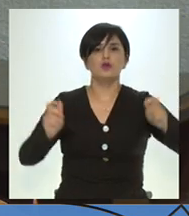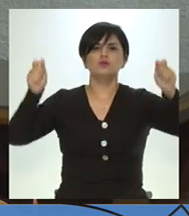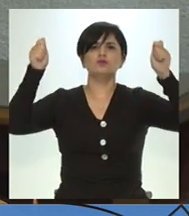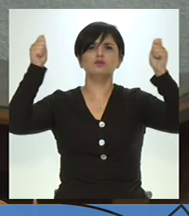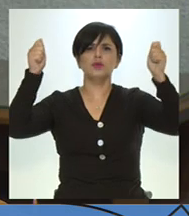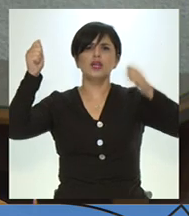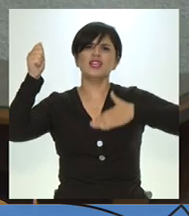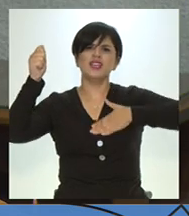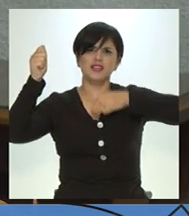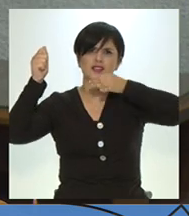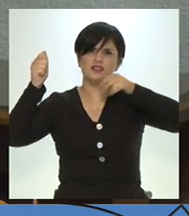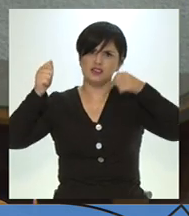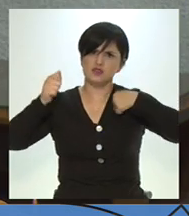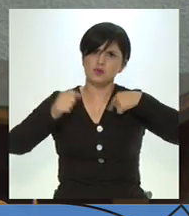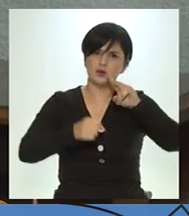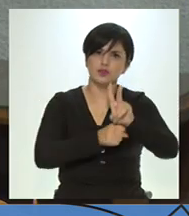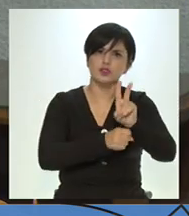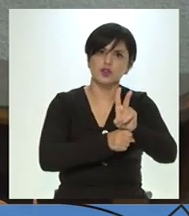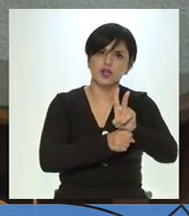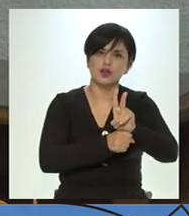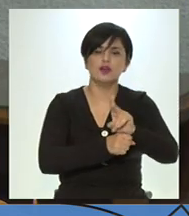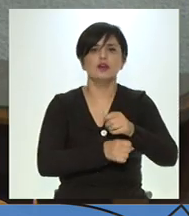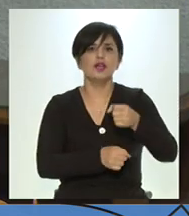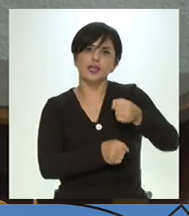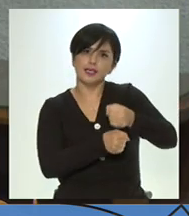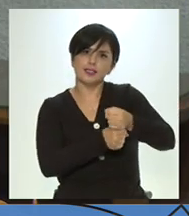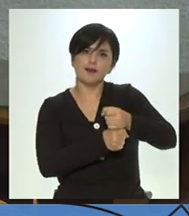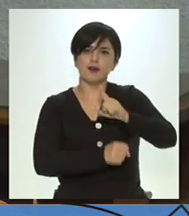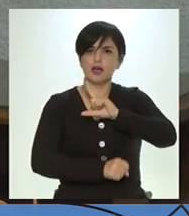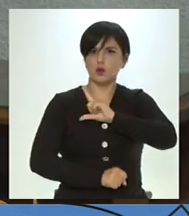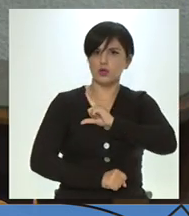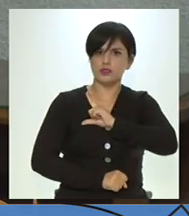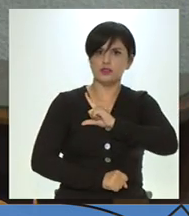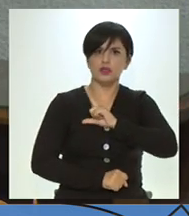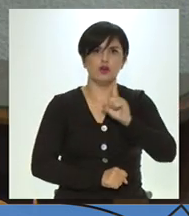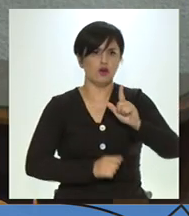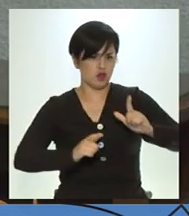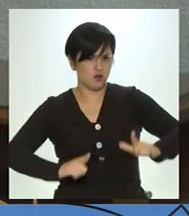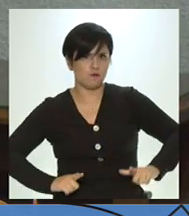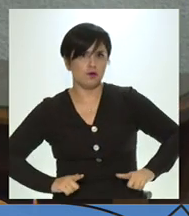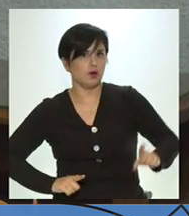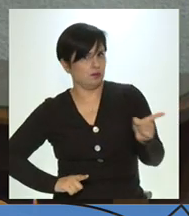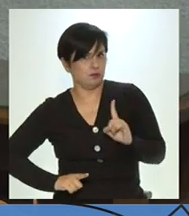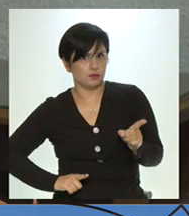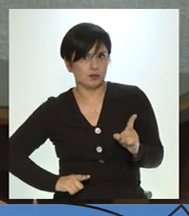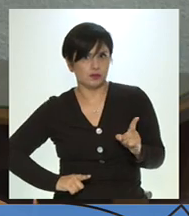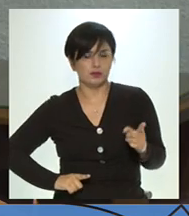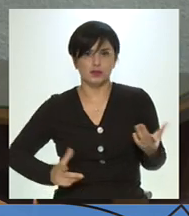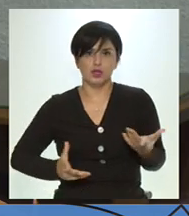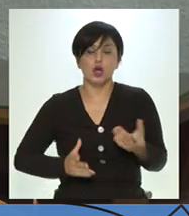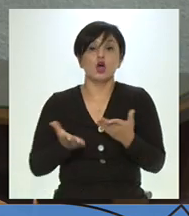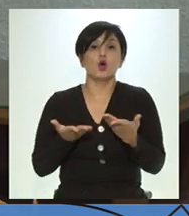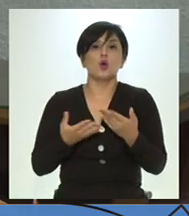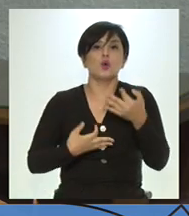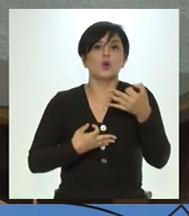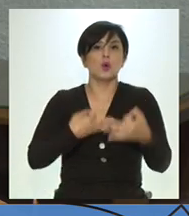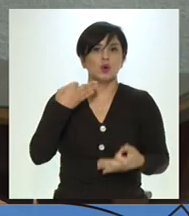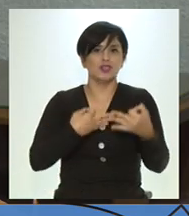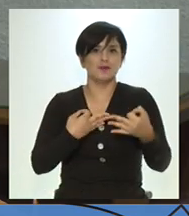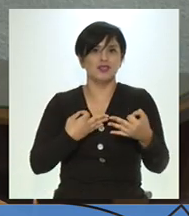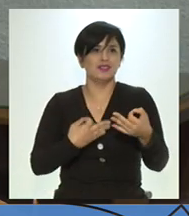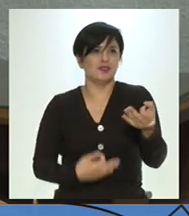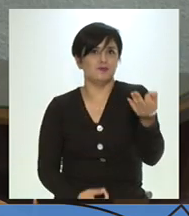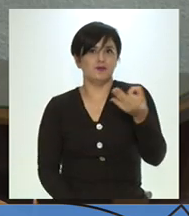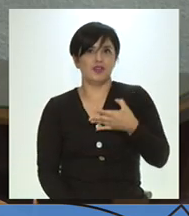decir que era profesora que trabajaba en un liceo y que no era floja como injustamente imputó